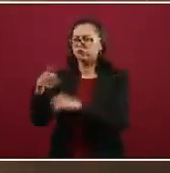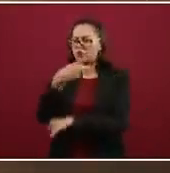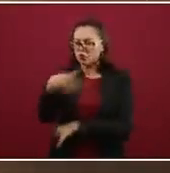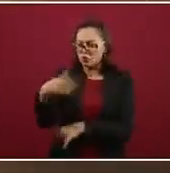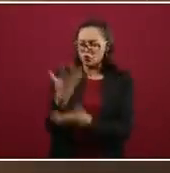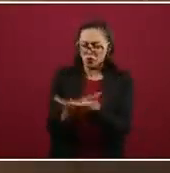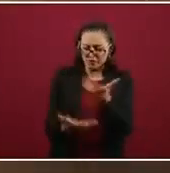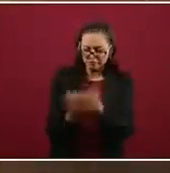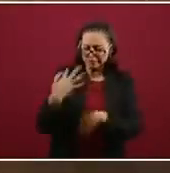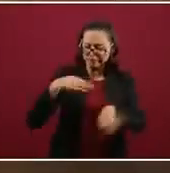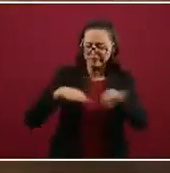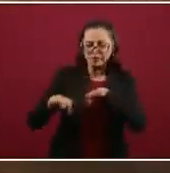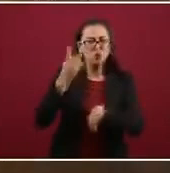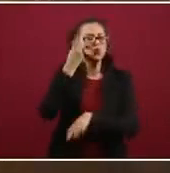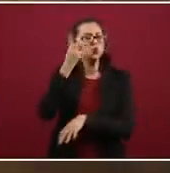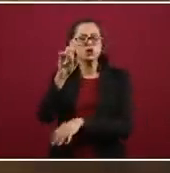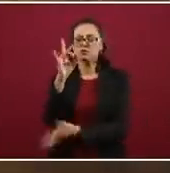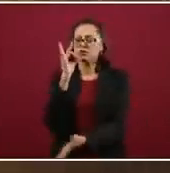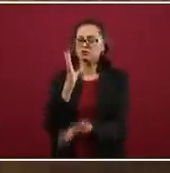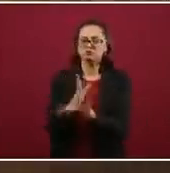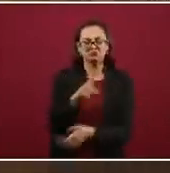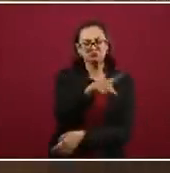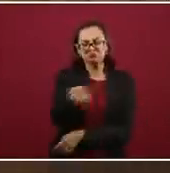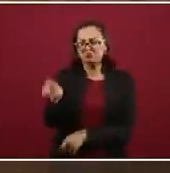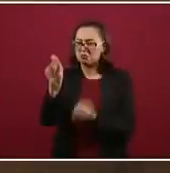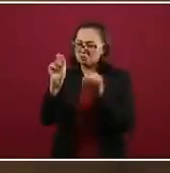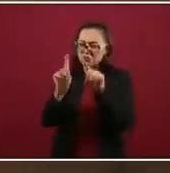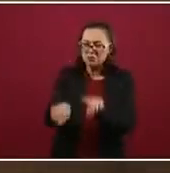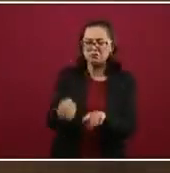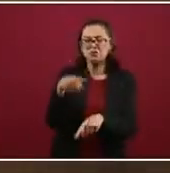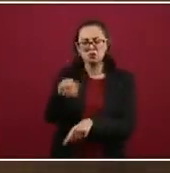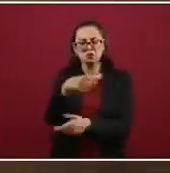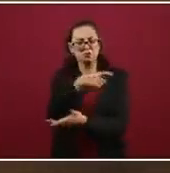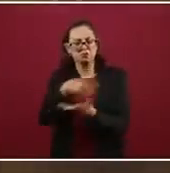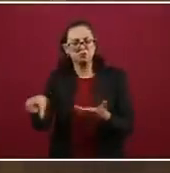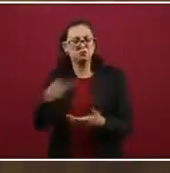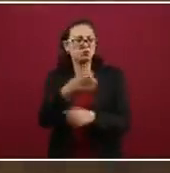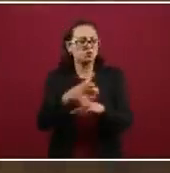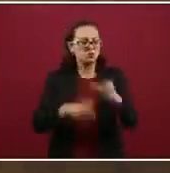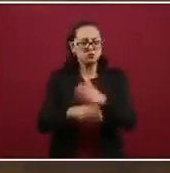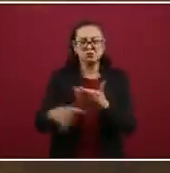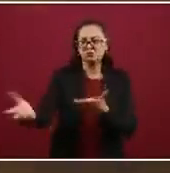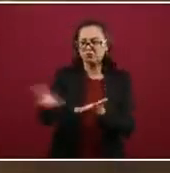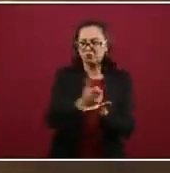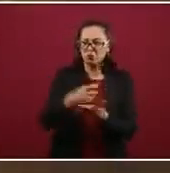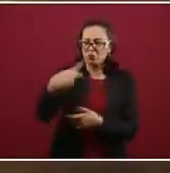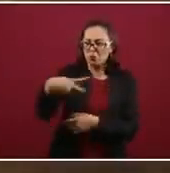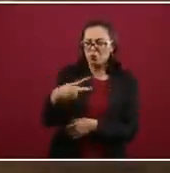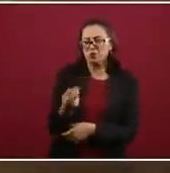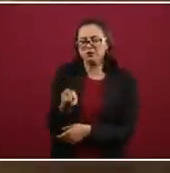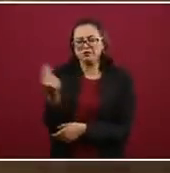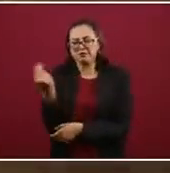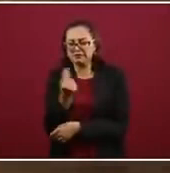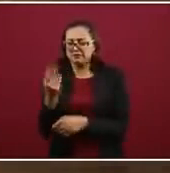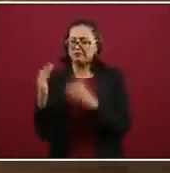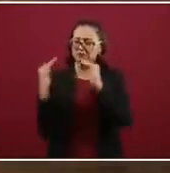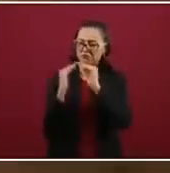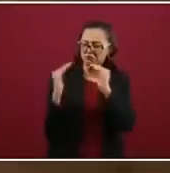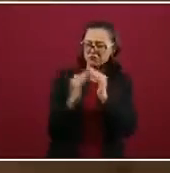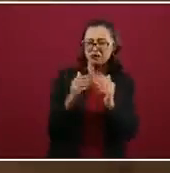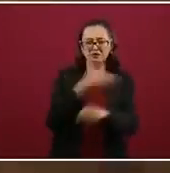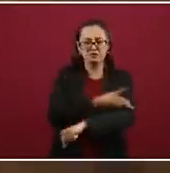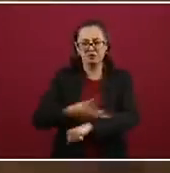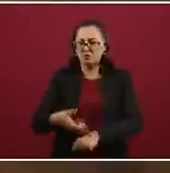sus manos y el que deba lograr lo que lícitamente adquiera para asistir a las necesidades temporales de su casa